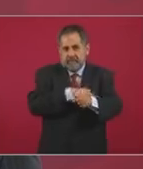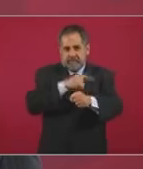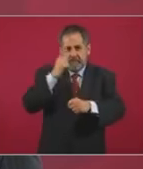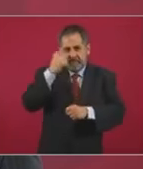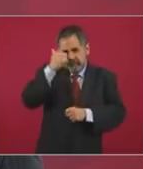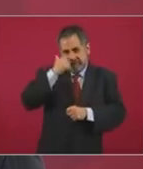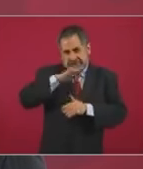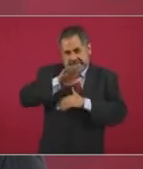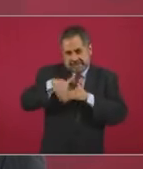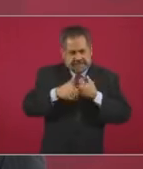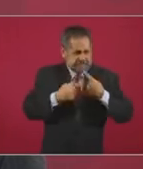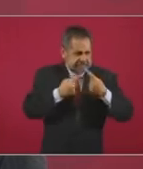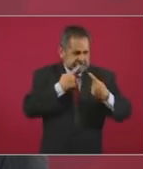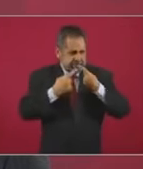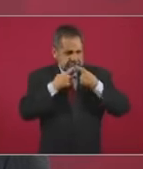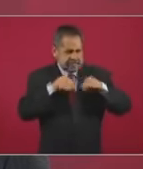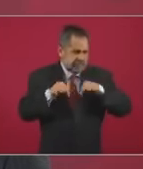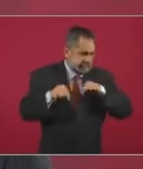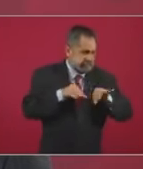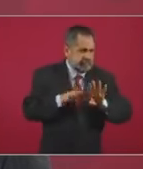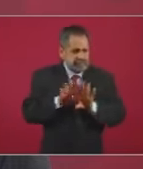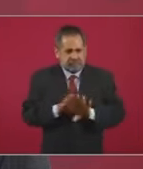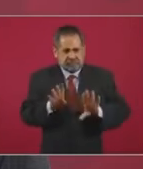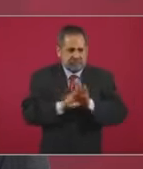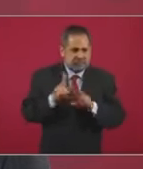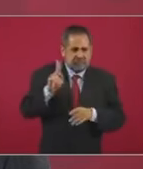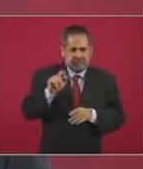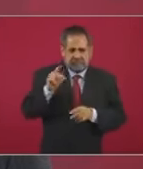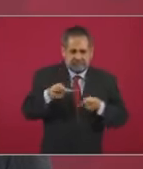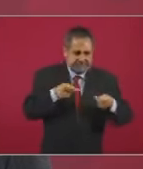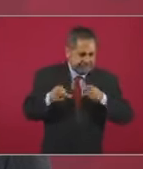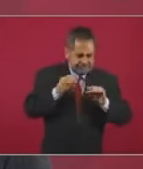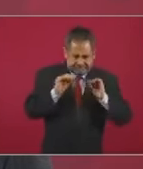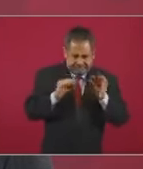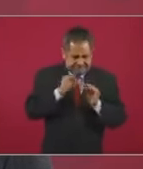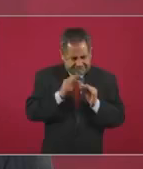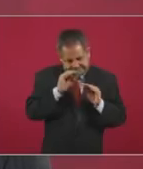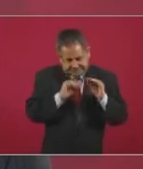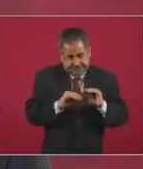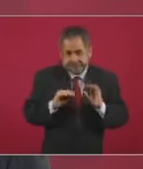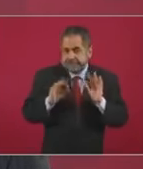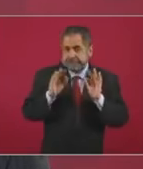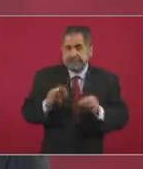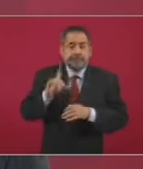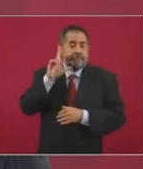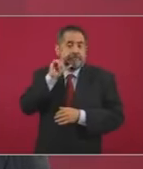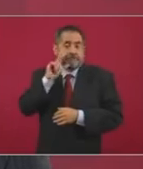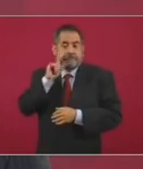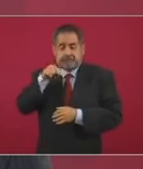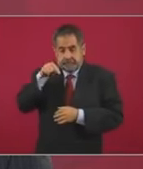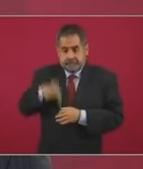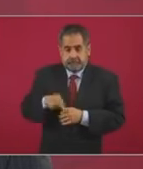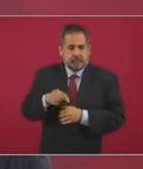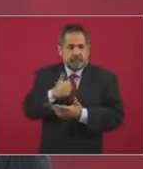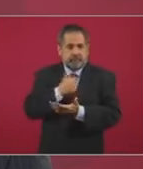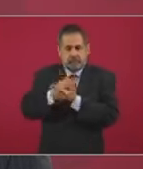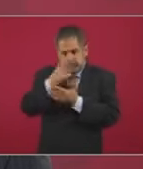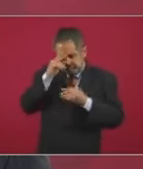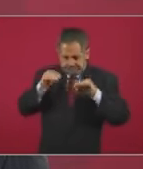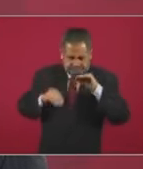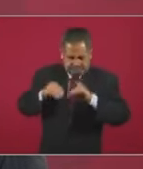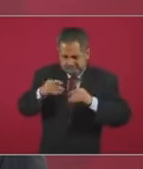de la tarde y de la noche trabajando en esta especificación. Mañana estarán aquí en la Ciudad de México este mismo grupo técnico